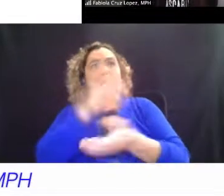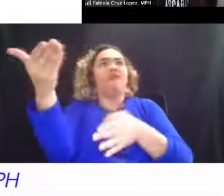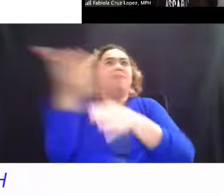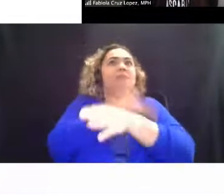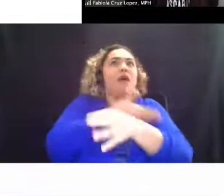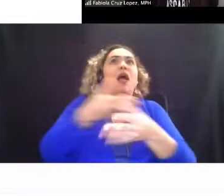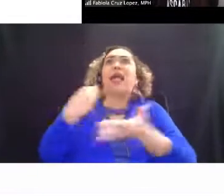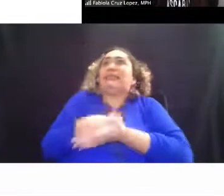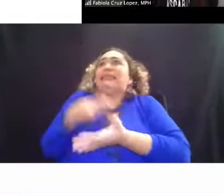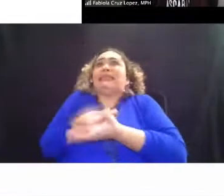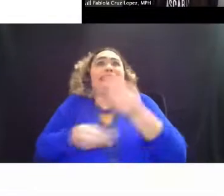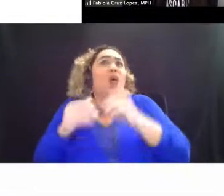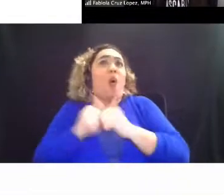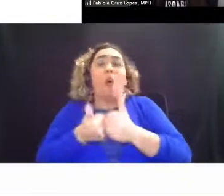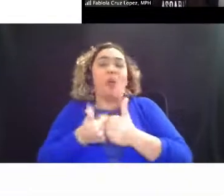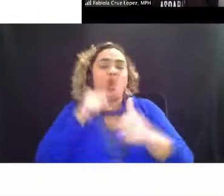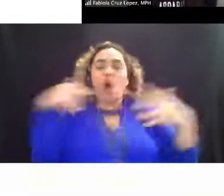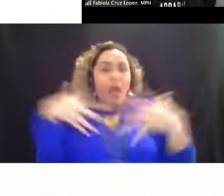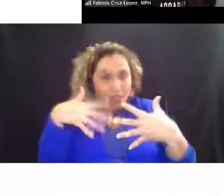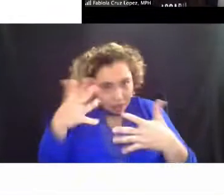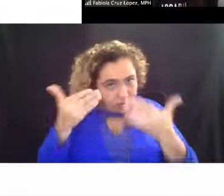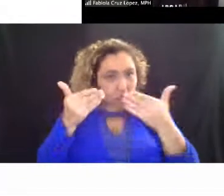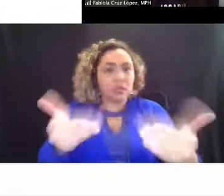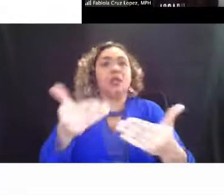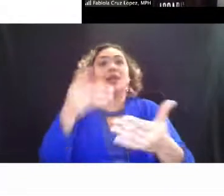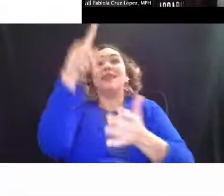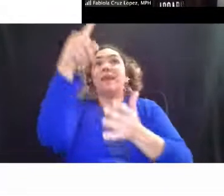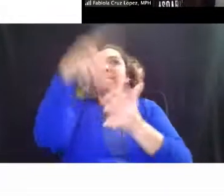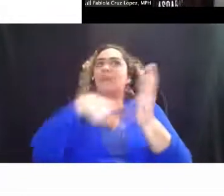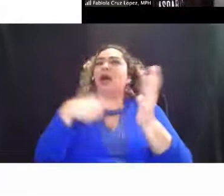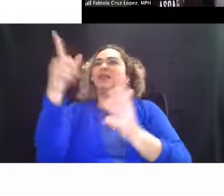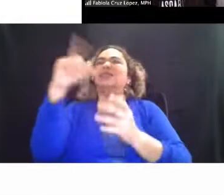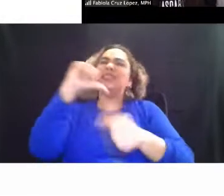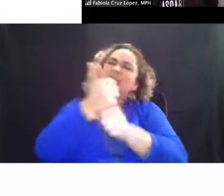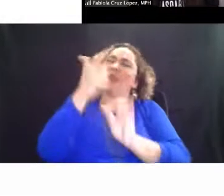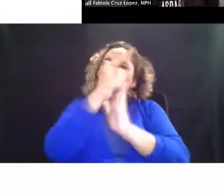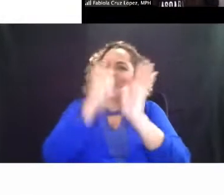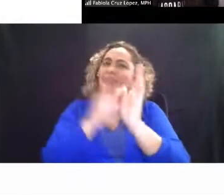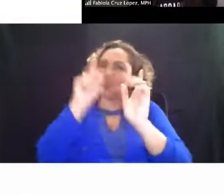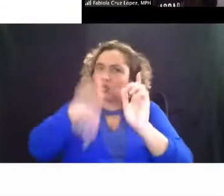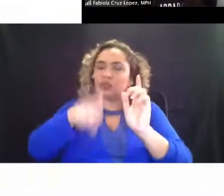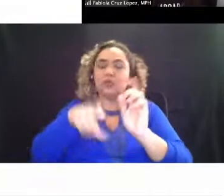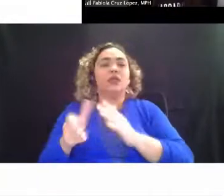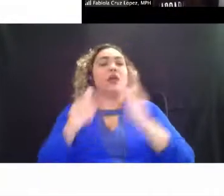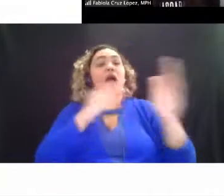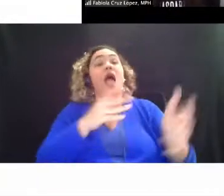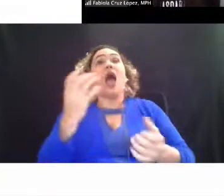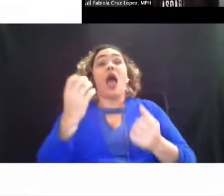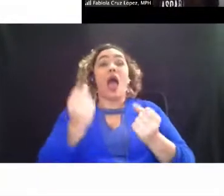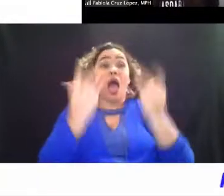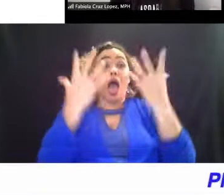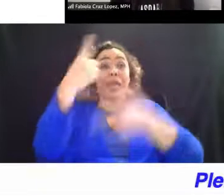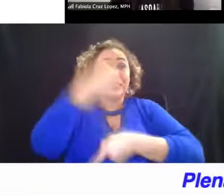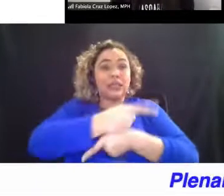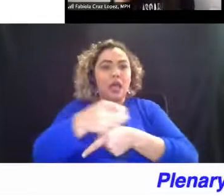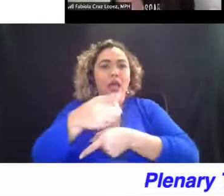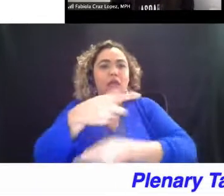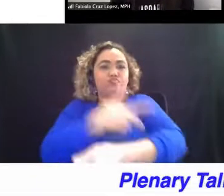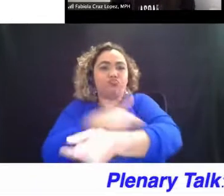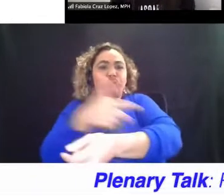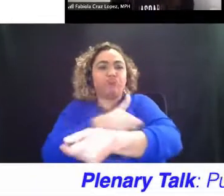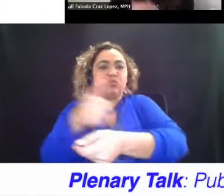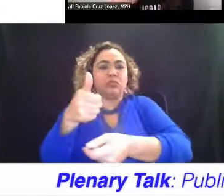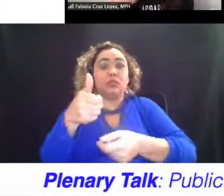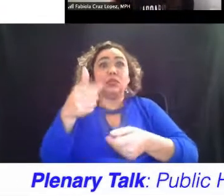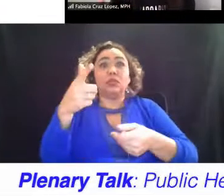ingresos. En Puerto Rico, la cantidad de pruebas moleculares que se han hecho por día ha ido aumentando. Claro, luego de